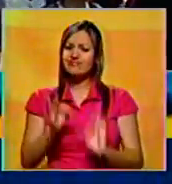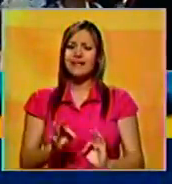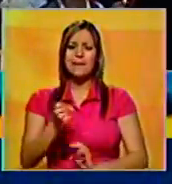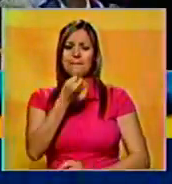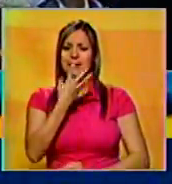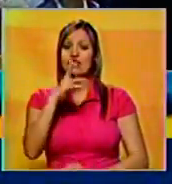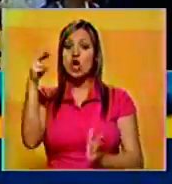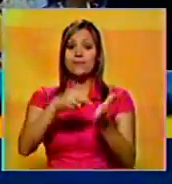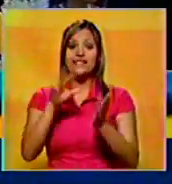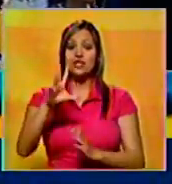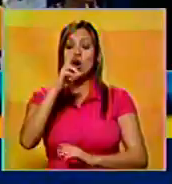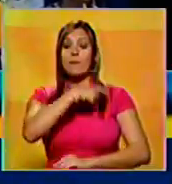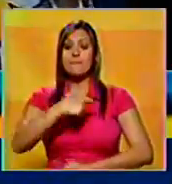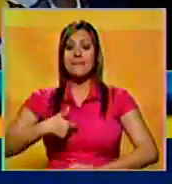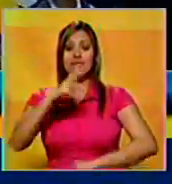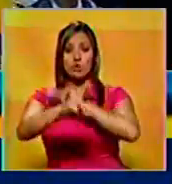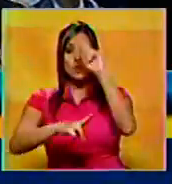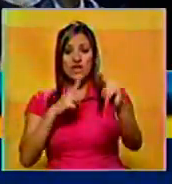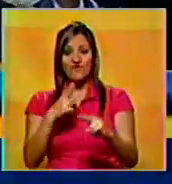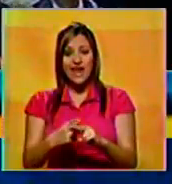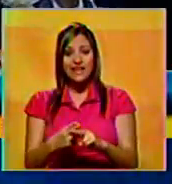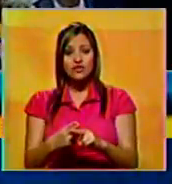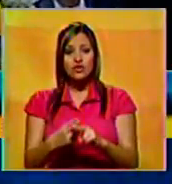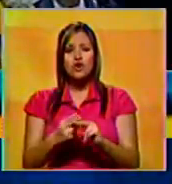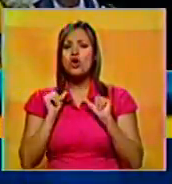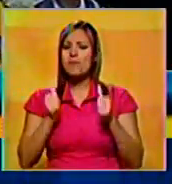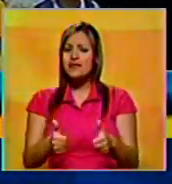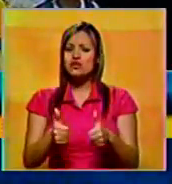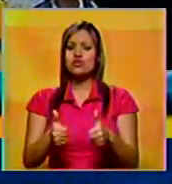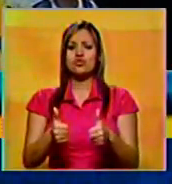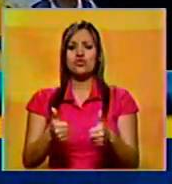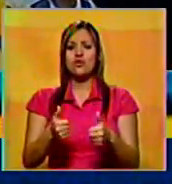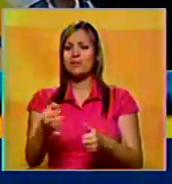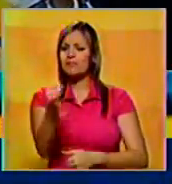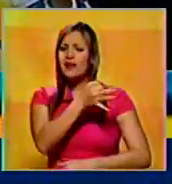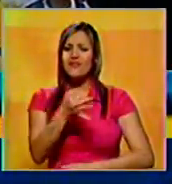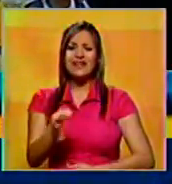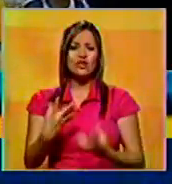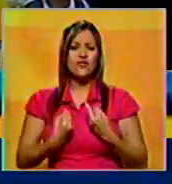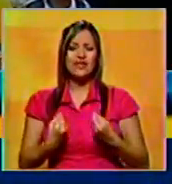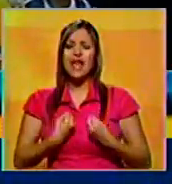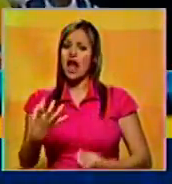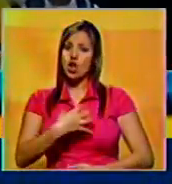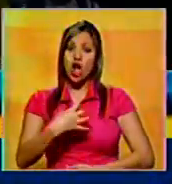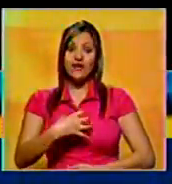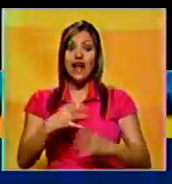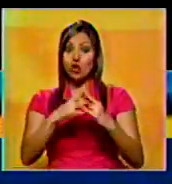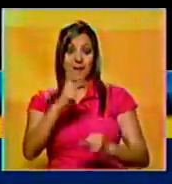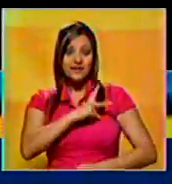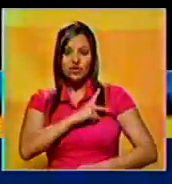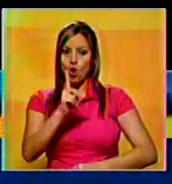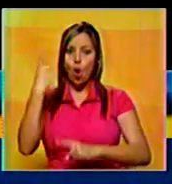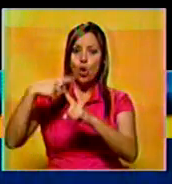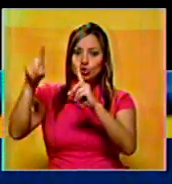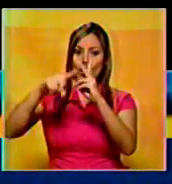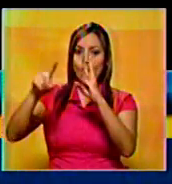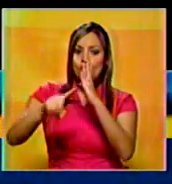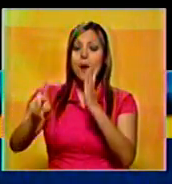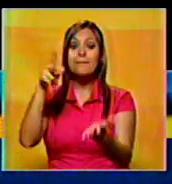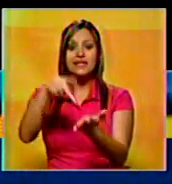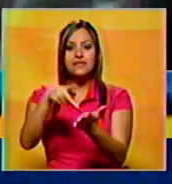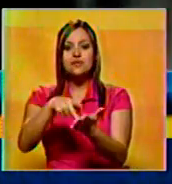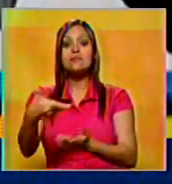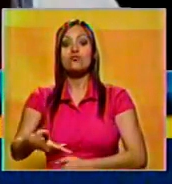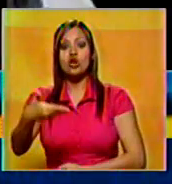en el 2005 en el Miss Universo, y de ahí en adelante empezó su carrera de éxitos, con novelas no todas en Venevisión, sin embargo una participación